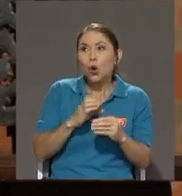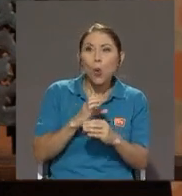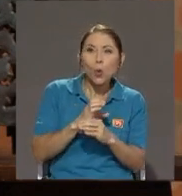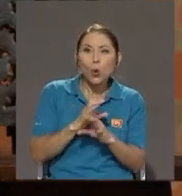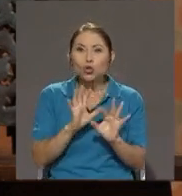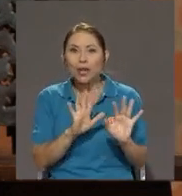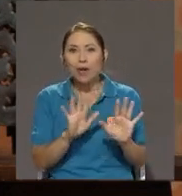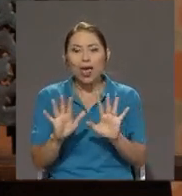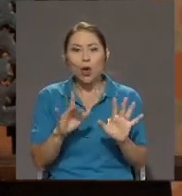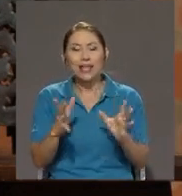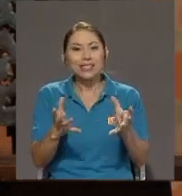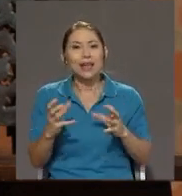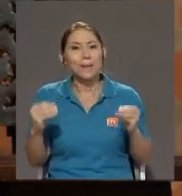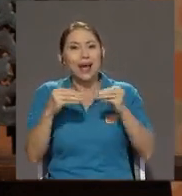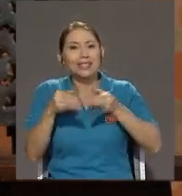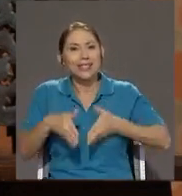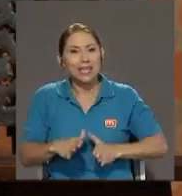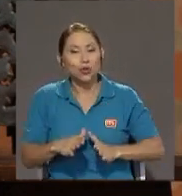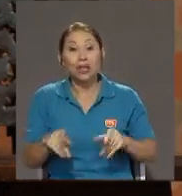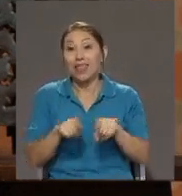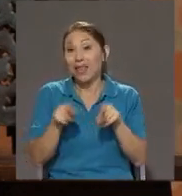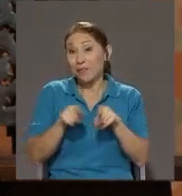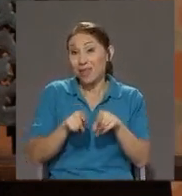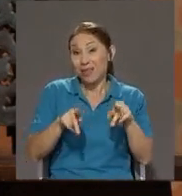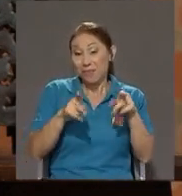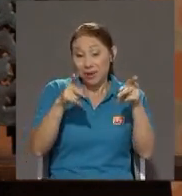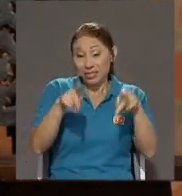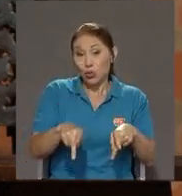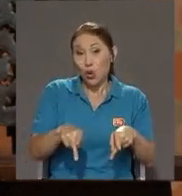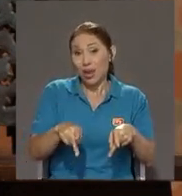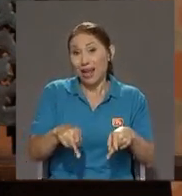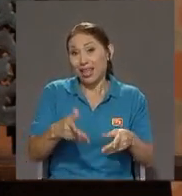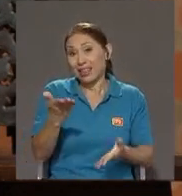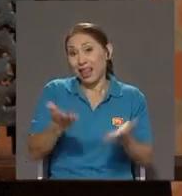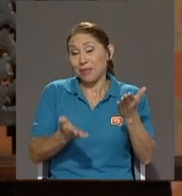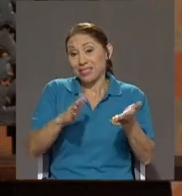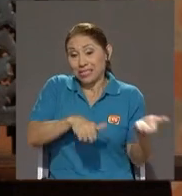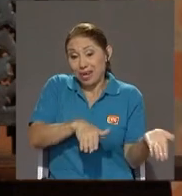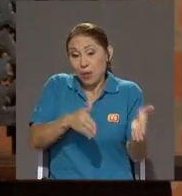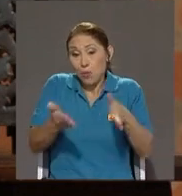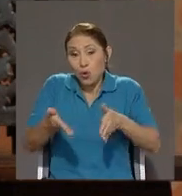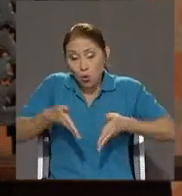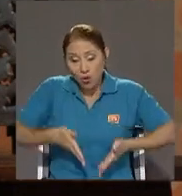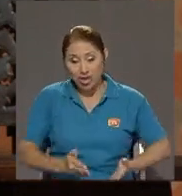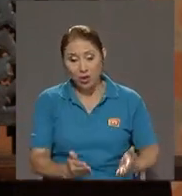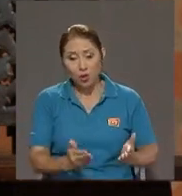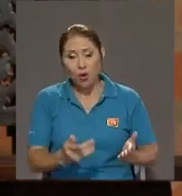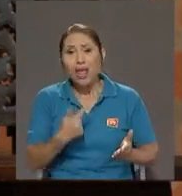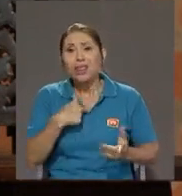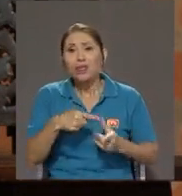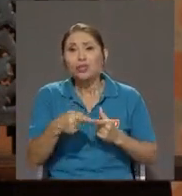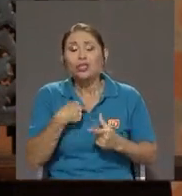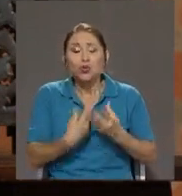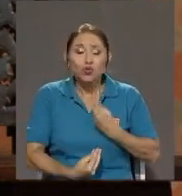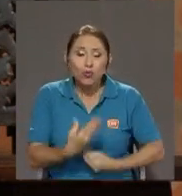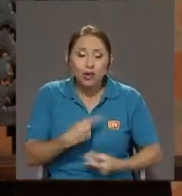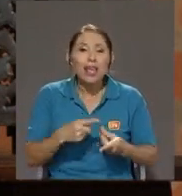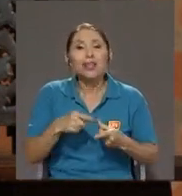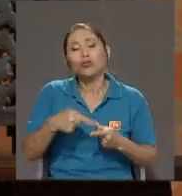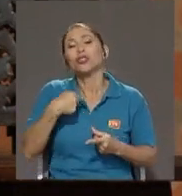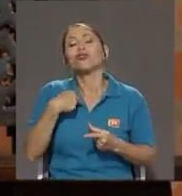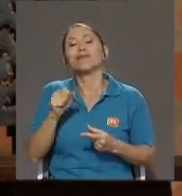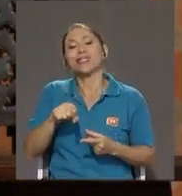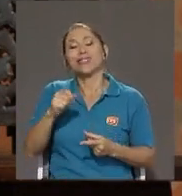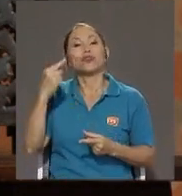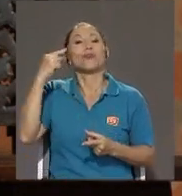hijos. El tema de la pérdida de hijos, ¿verdad? Si yo sufrí porque perdí hijos antes, entonces sí reporto querer más hijos